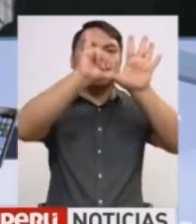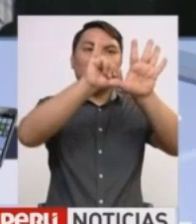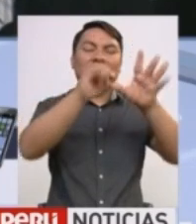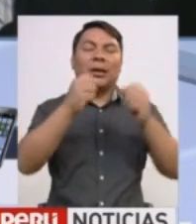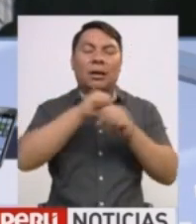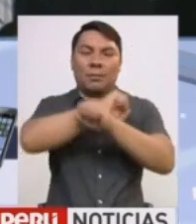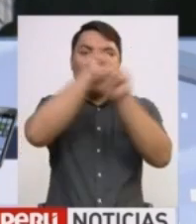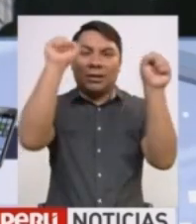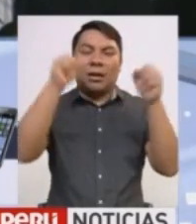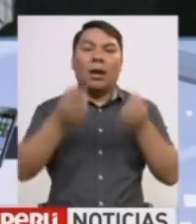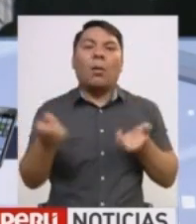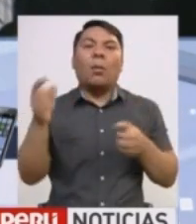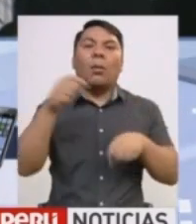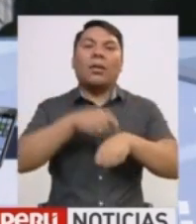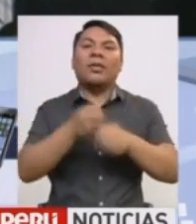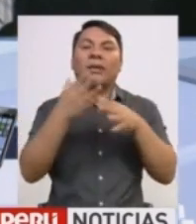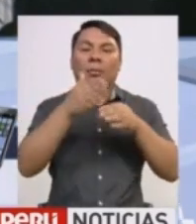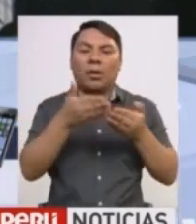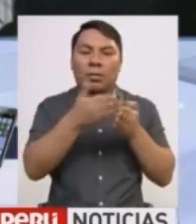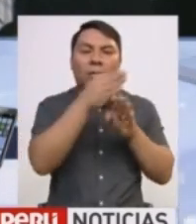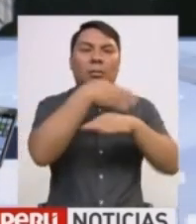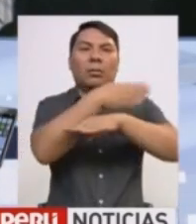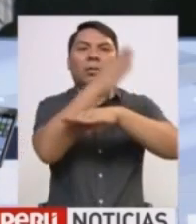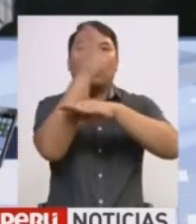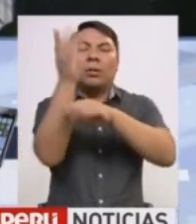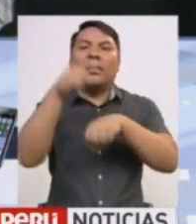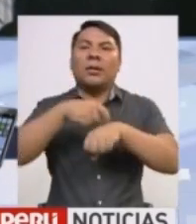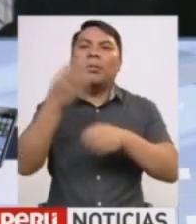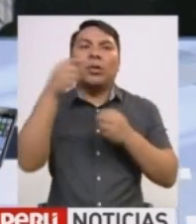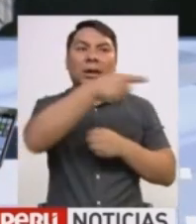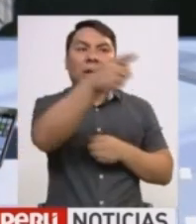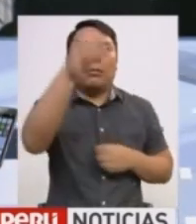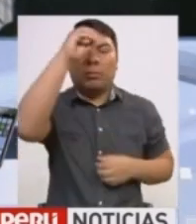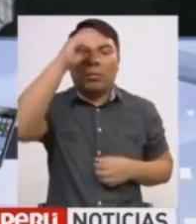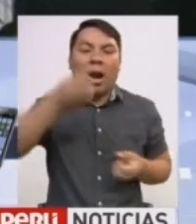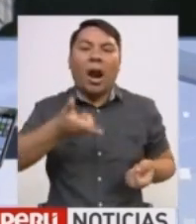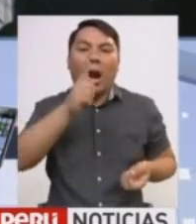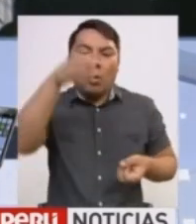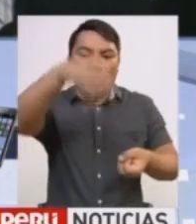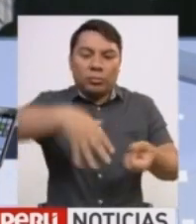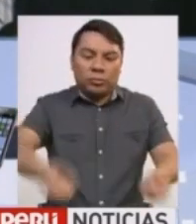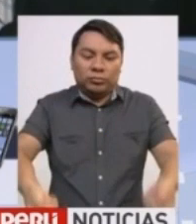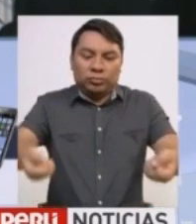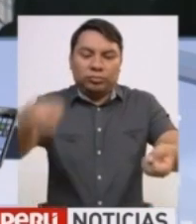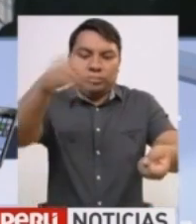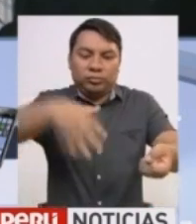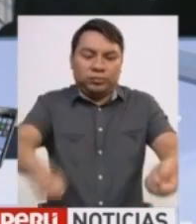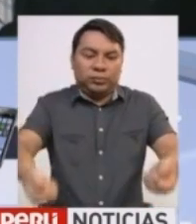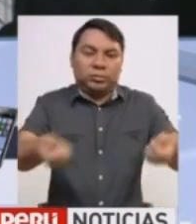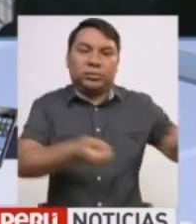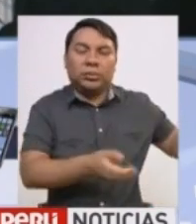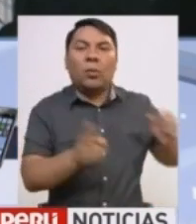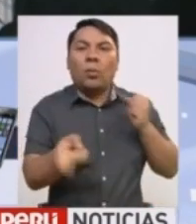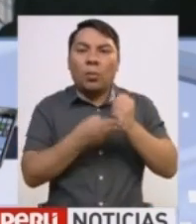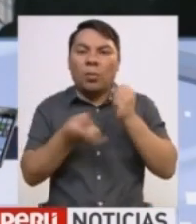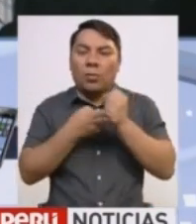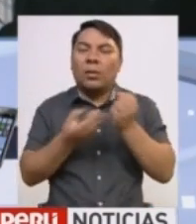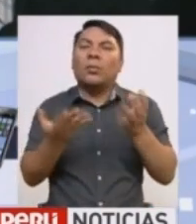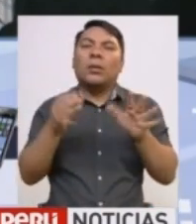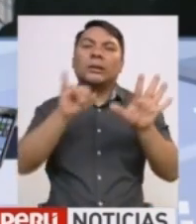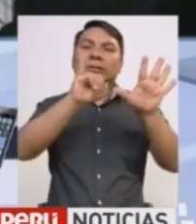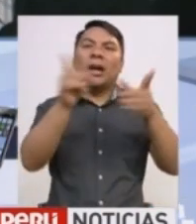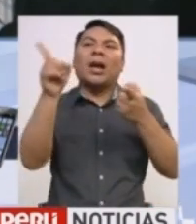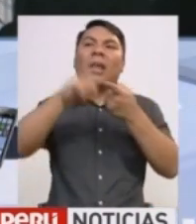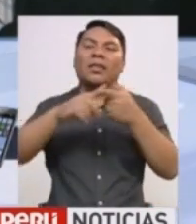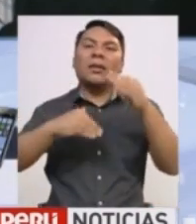a la población para que llene, por ejemplo, baldes, ¿no? Para el servicio, para limpiar su casa, bañarse. Nosotros calculamos que